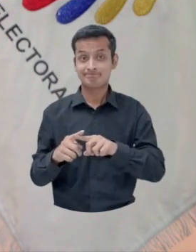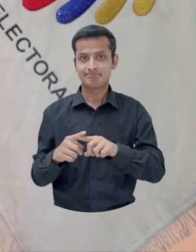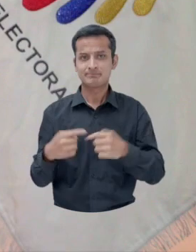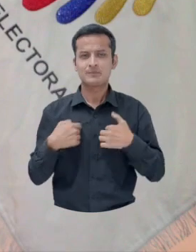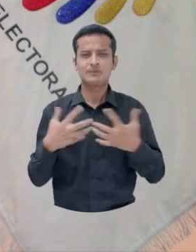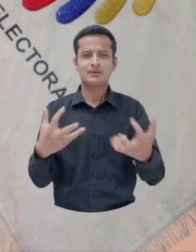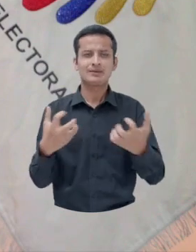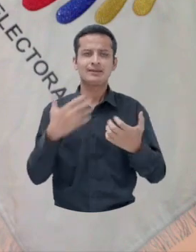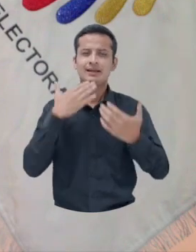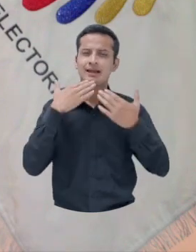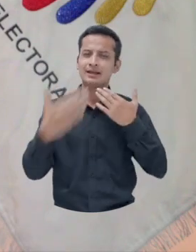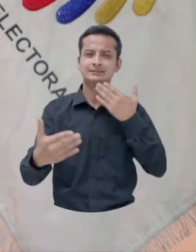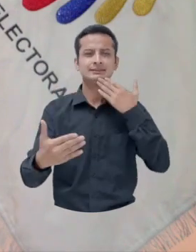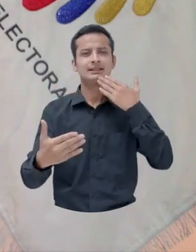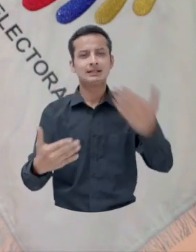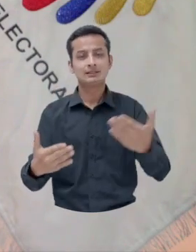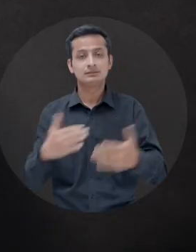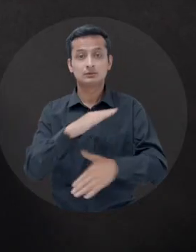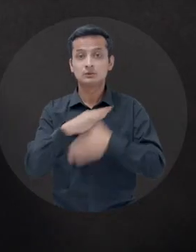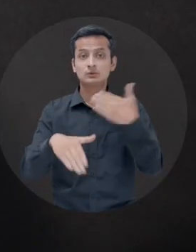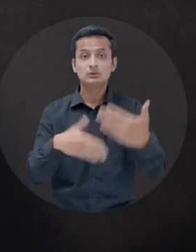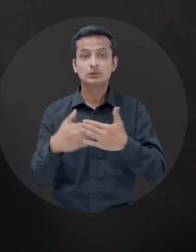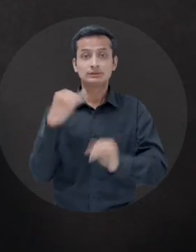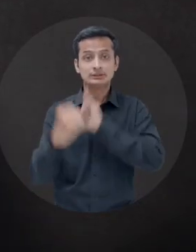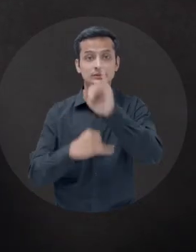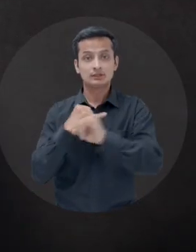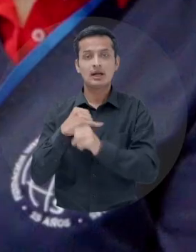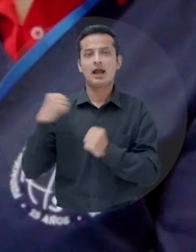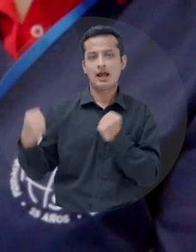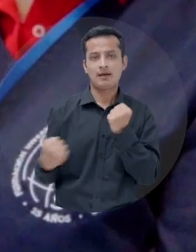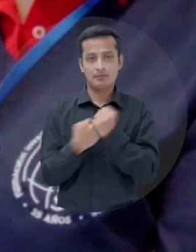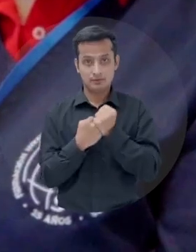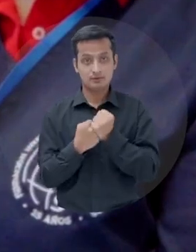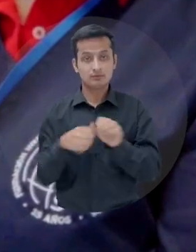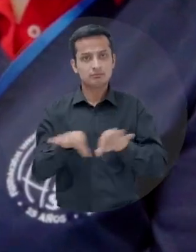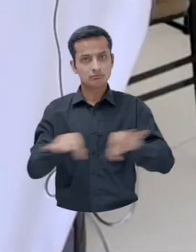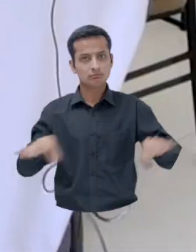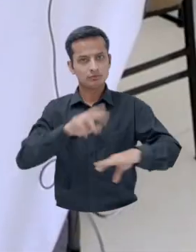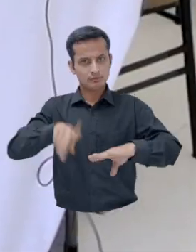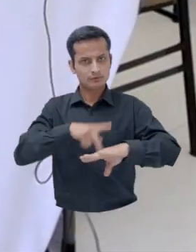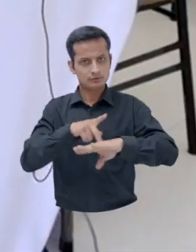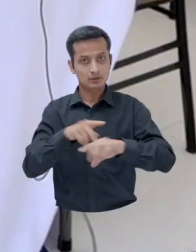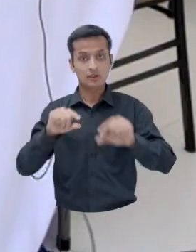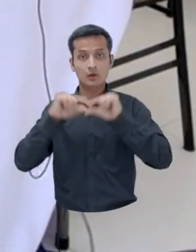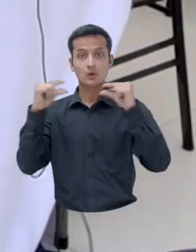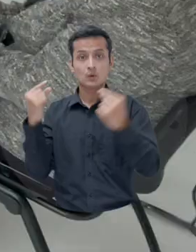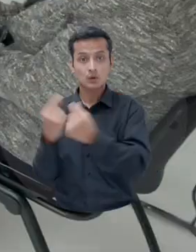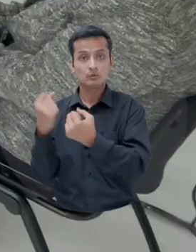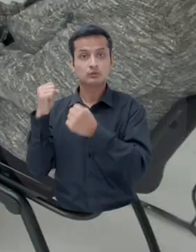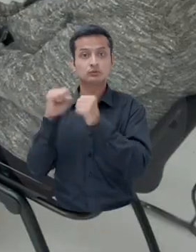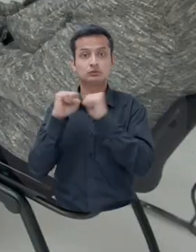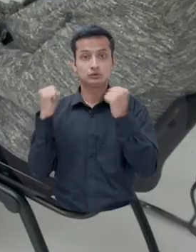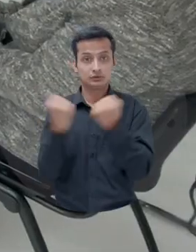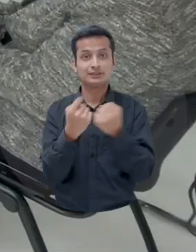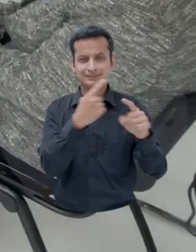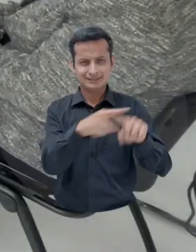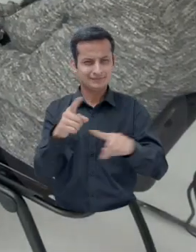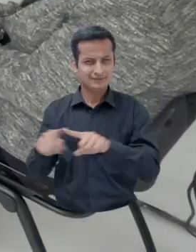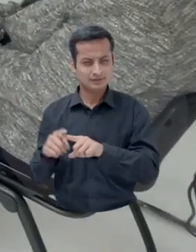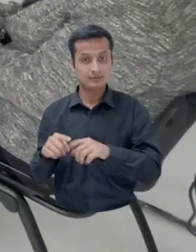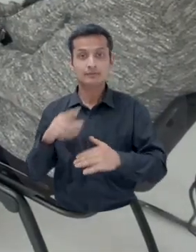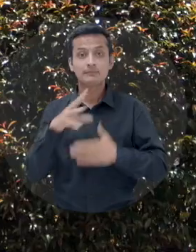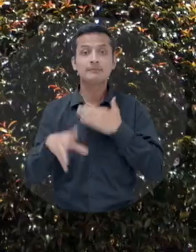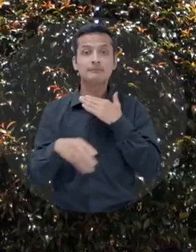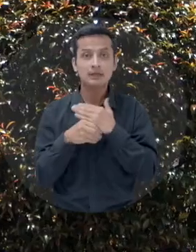Por eso, extiendo mi gratitud a la cooperación internacional, a la academia, a las organizaciones de la